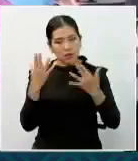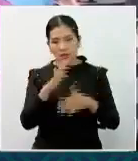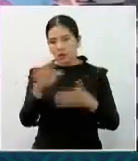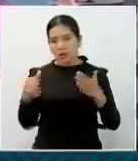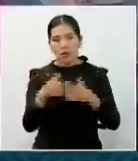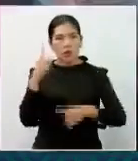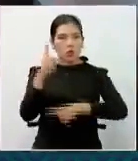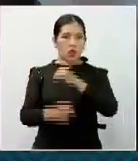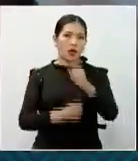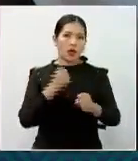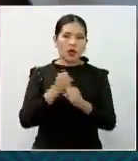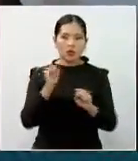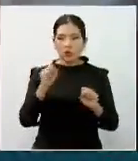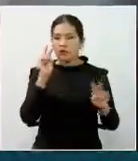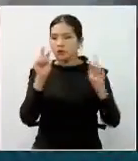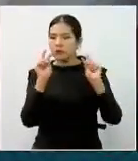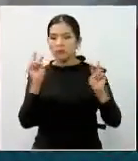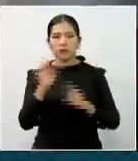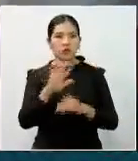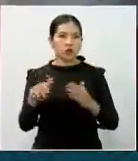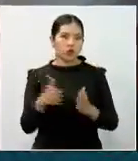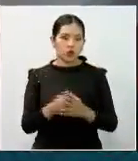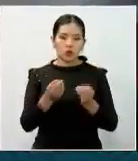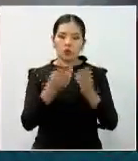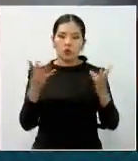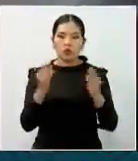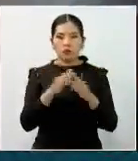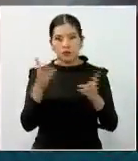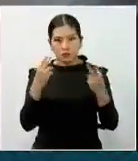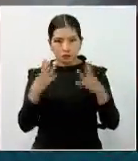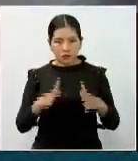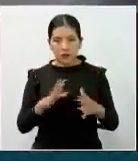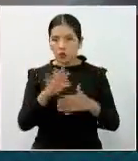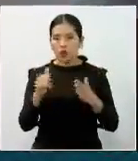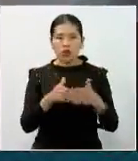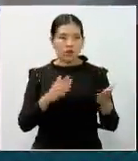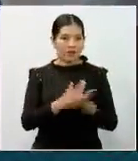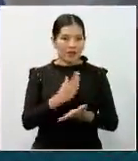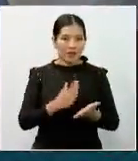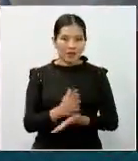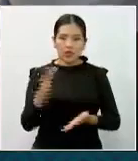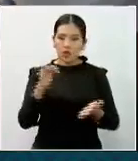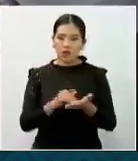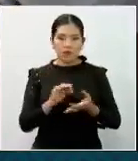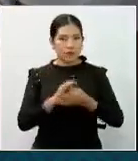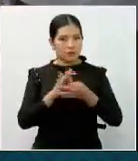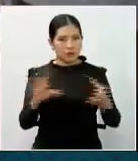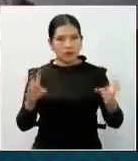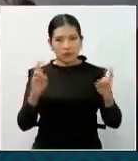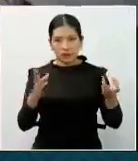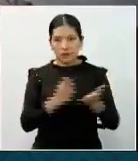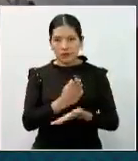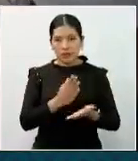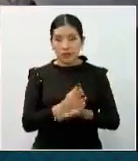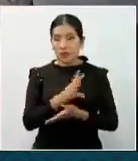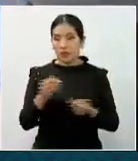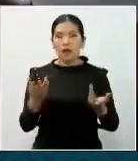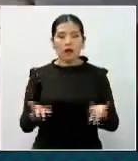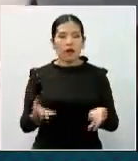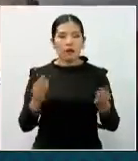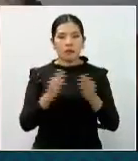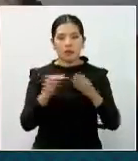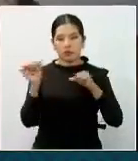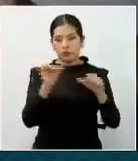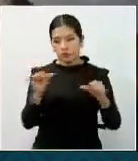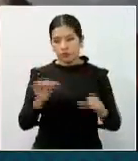año porque pueden ver de todo. Mucho glamour, lucha por todos los derechos, reivindicación de los derechos. Hemos tenido actividades toda